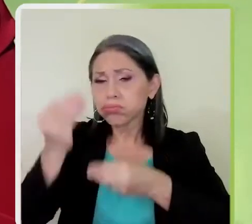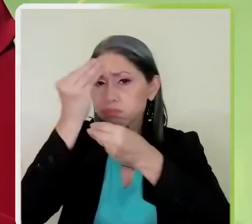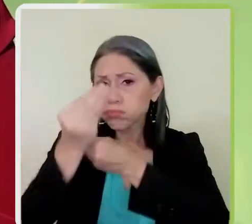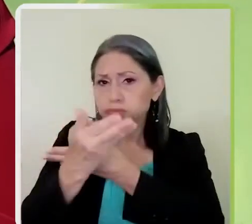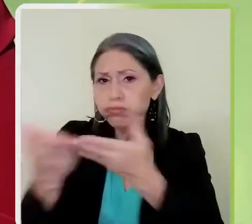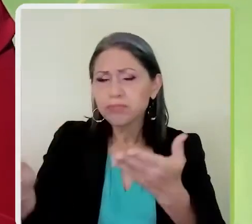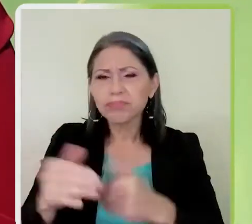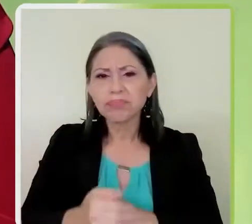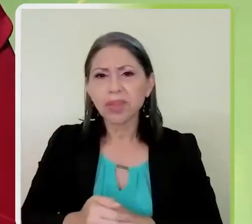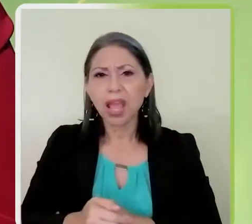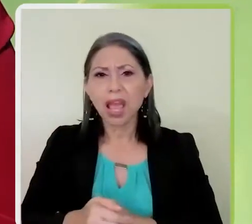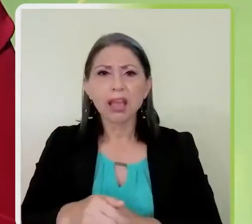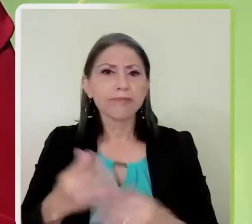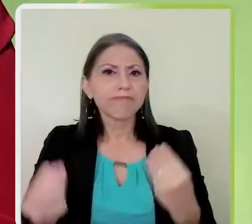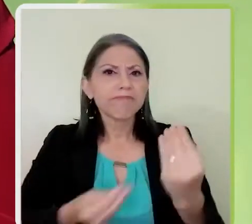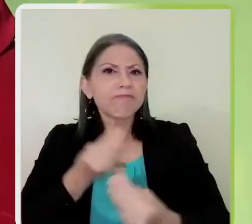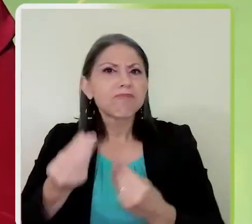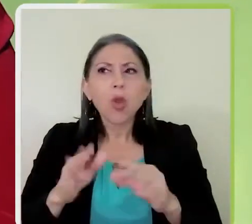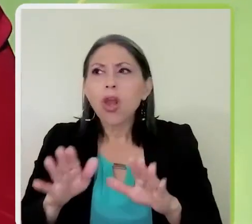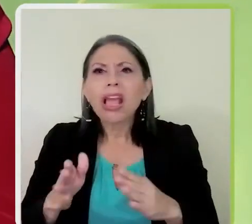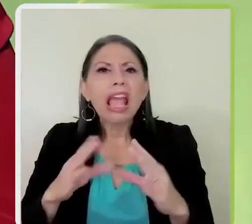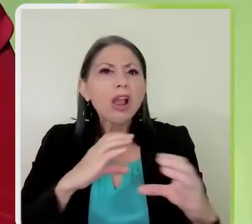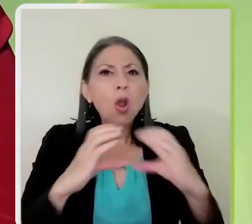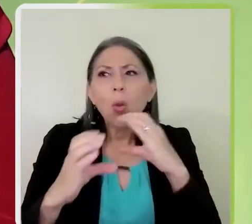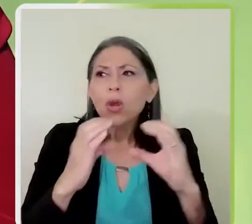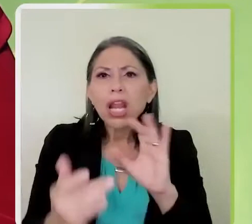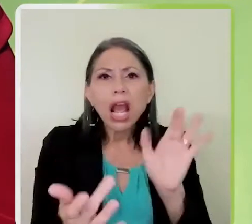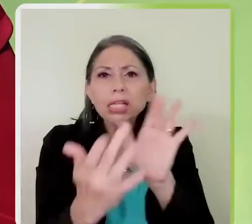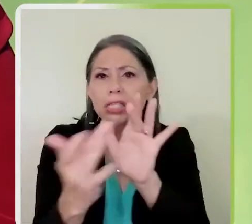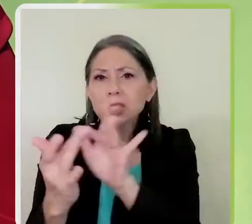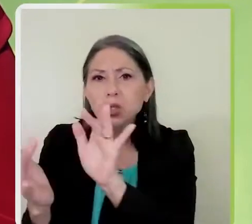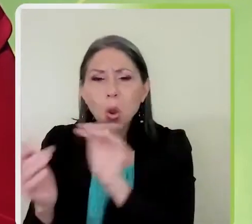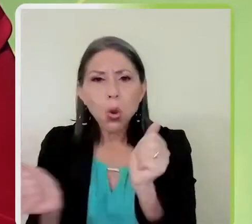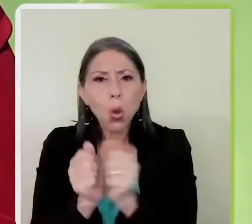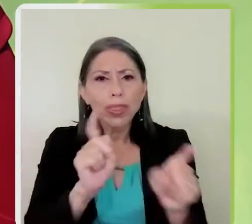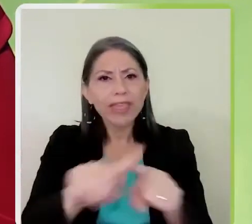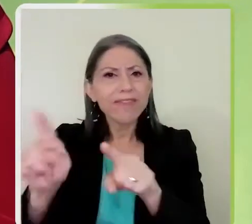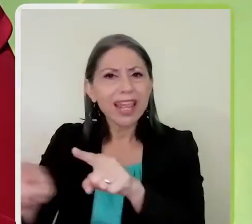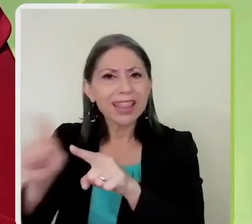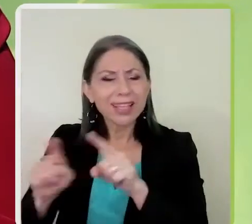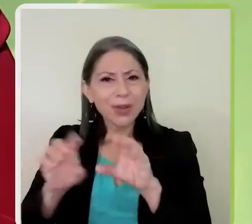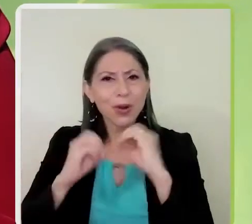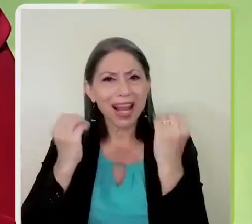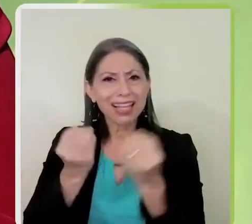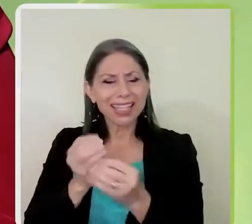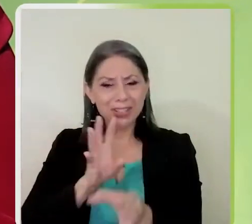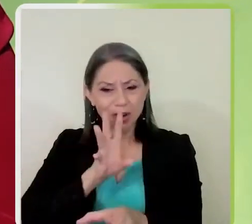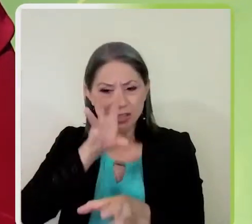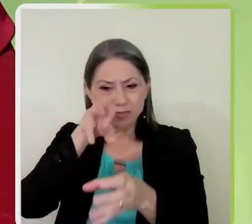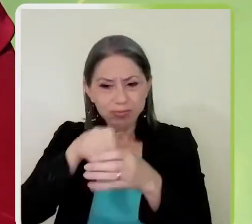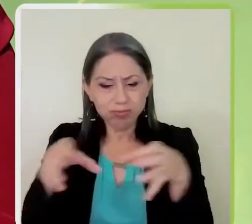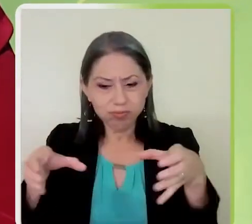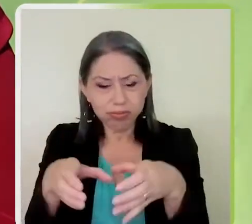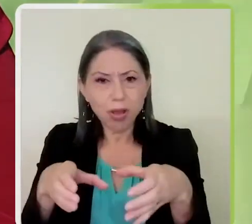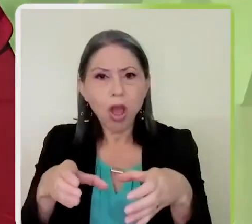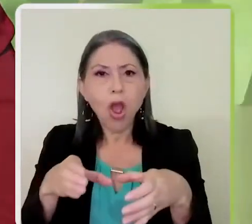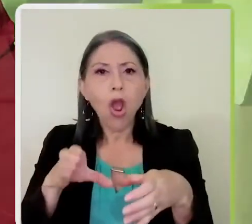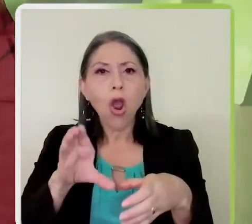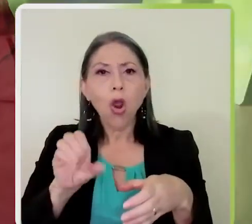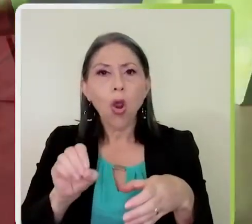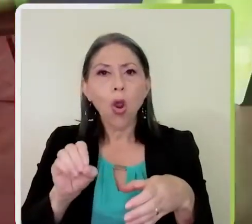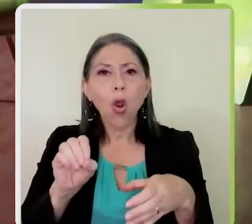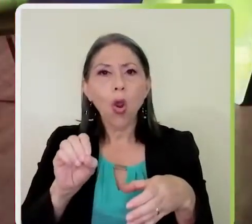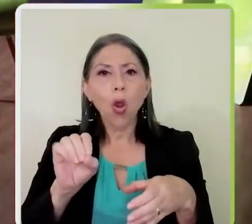qué situaciones de comunicación han tenido con las diferentes organizaciones que conforman COINDIS y cuál es la perspectiva de